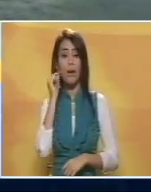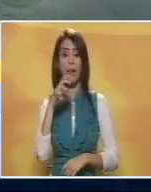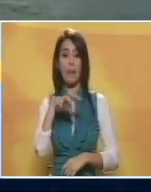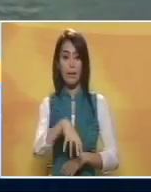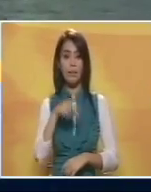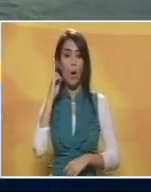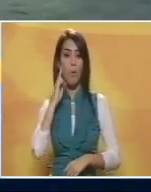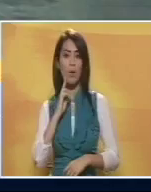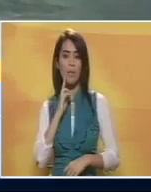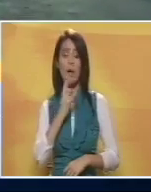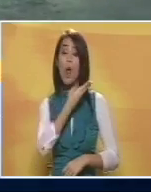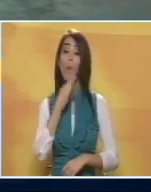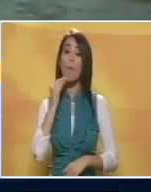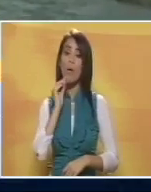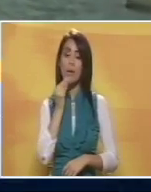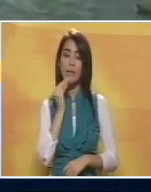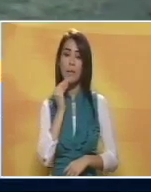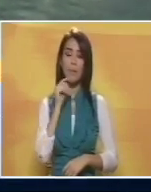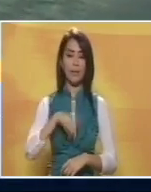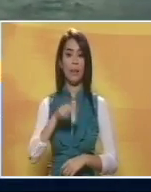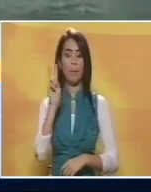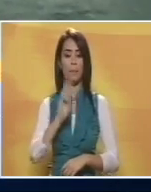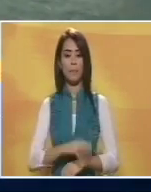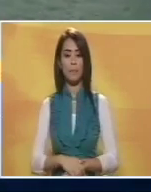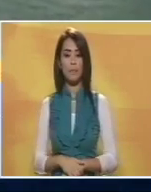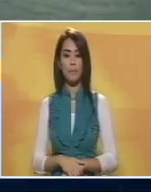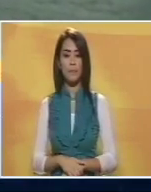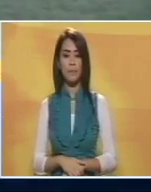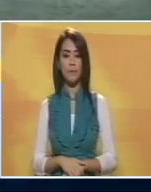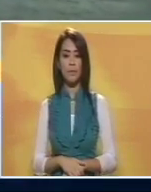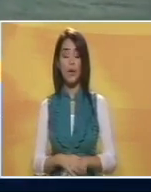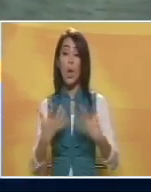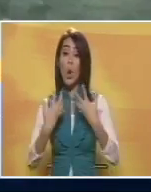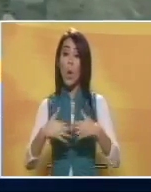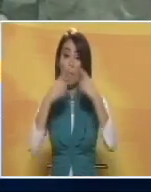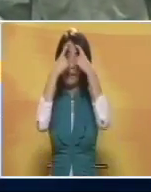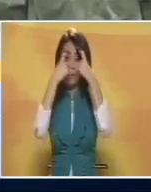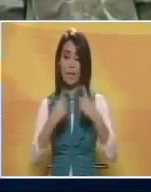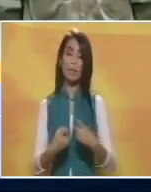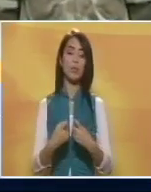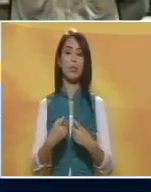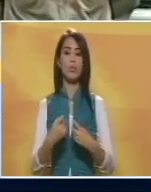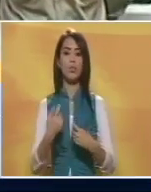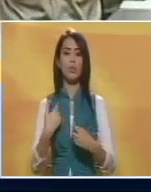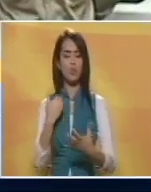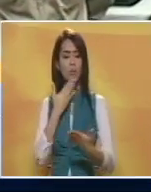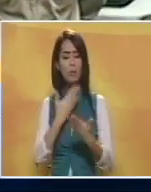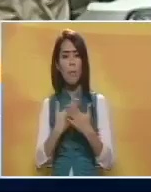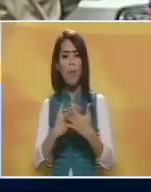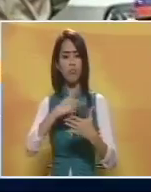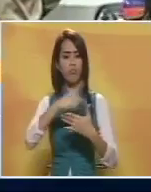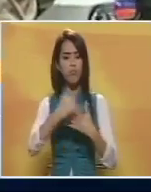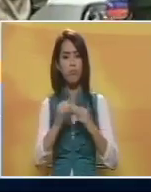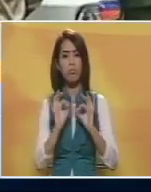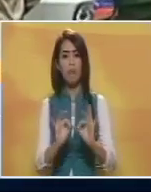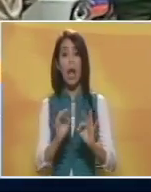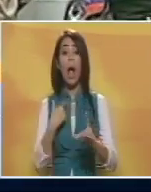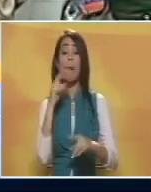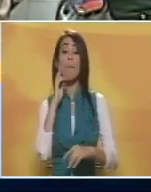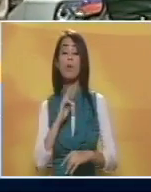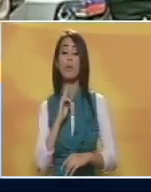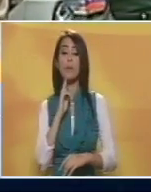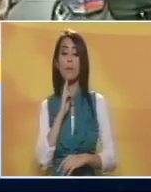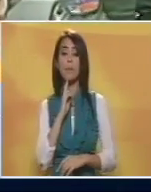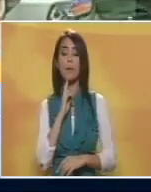Debe saber la juventud de Bolívar, los empresarios nacionalistas. Yo vengo a proponerle a Bolívar una gran alianza entre la